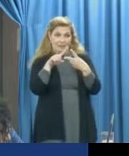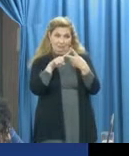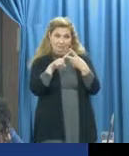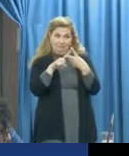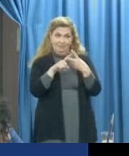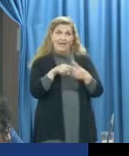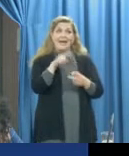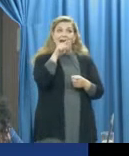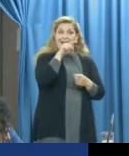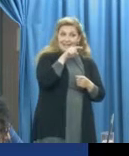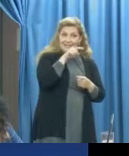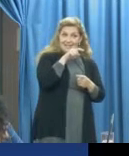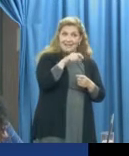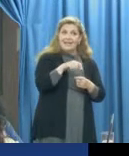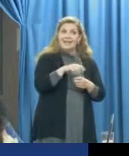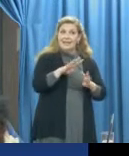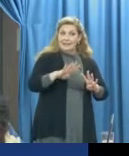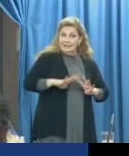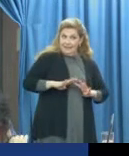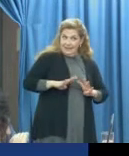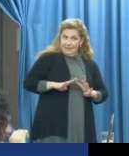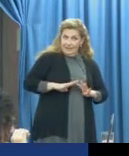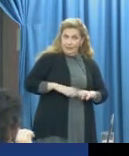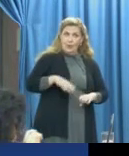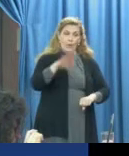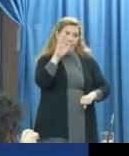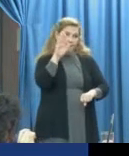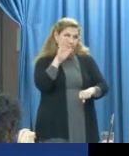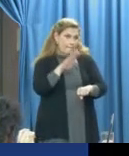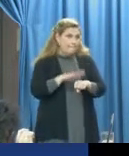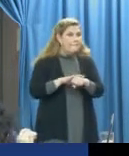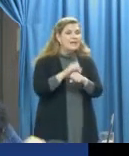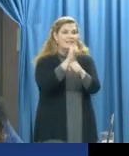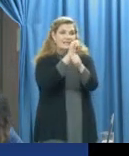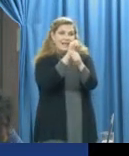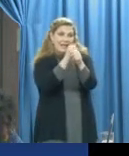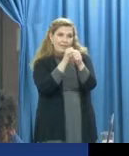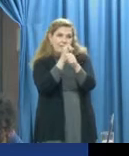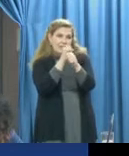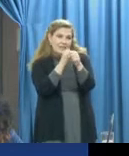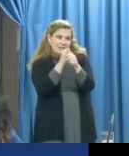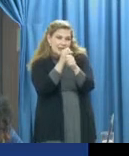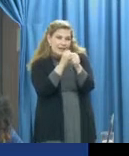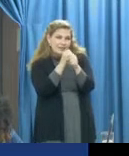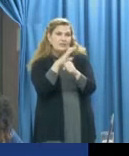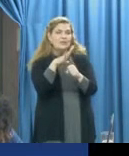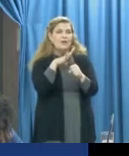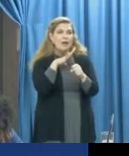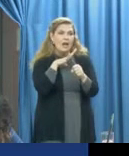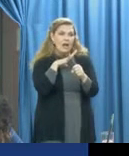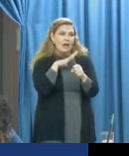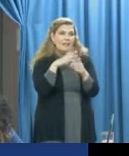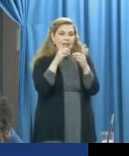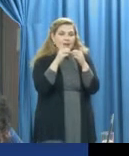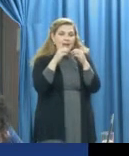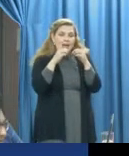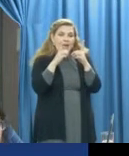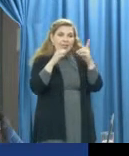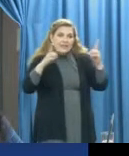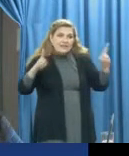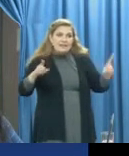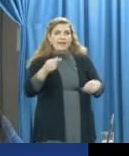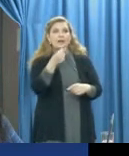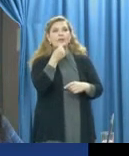sorderas neurosensoriales, que son a las que más se enfoca uno en la investigación por sus implicaciones en el desarrollo del